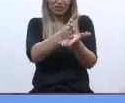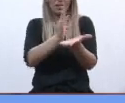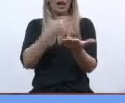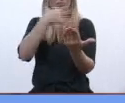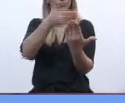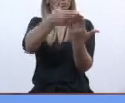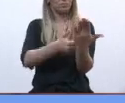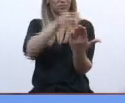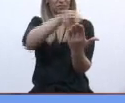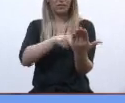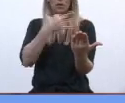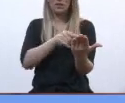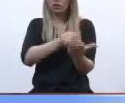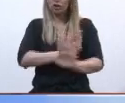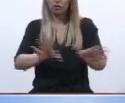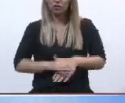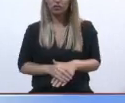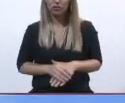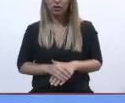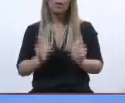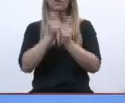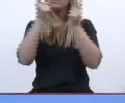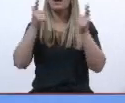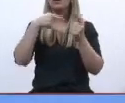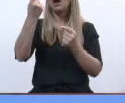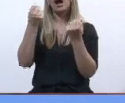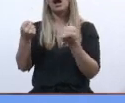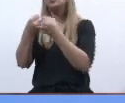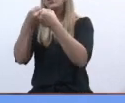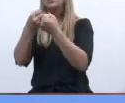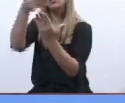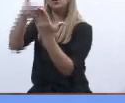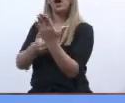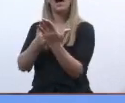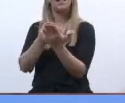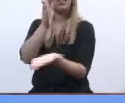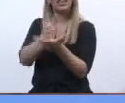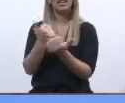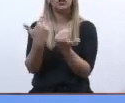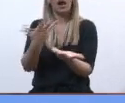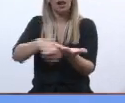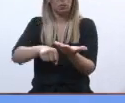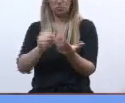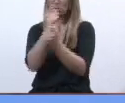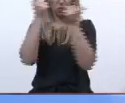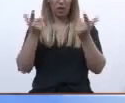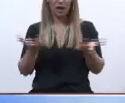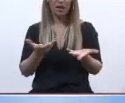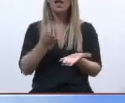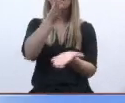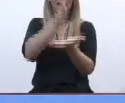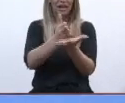interpretación histórica y sistémica. No existe en ningún tratado el derecho al aborto. Lo que existe es el derecho a la